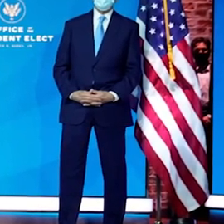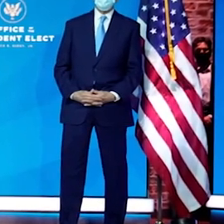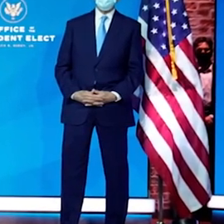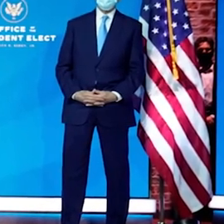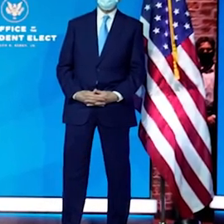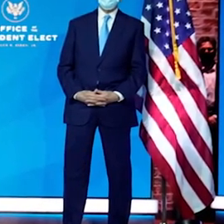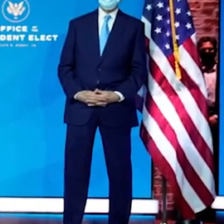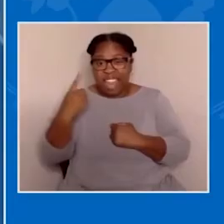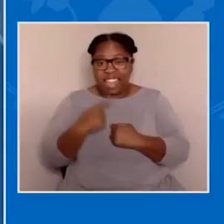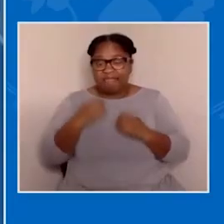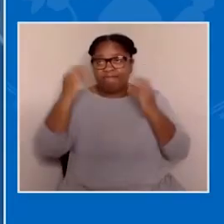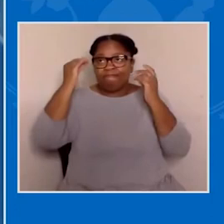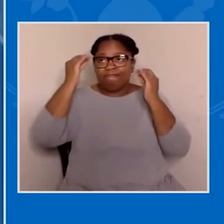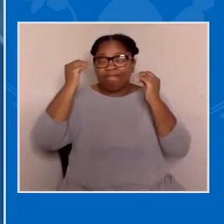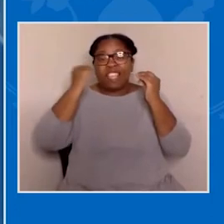Alejandro Mayorkas.